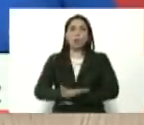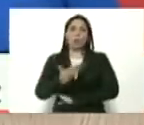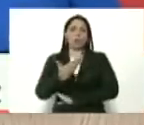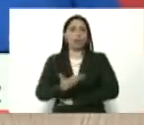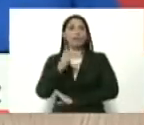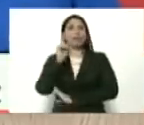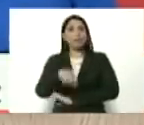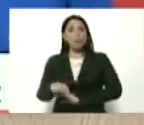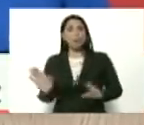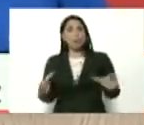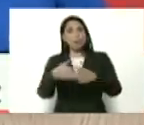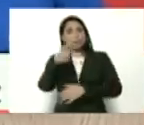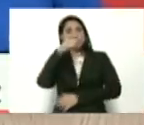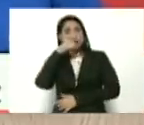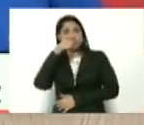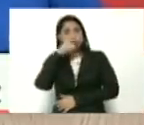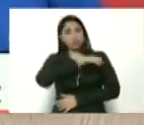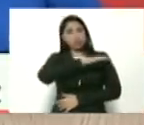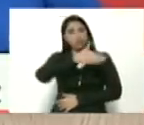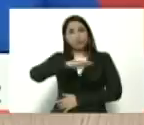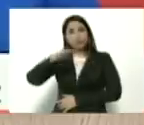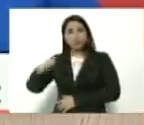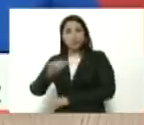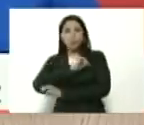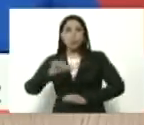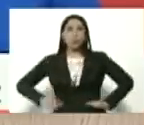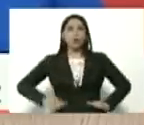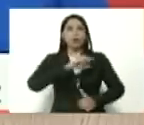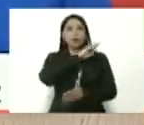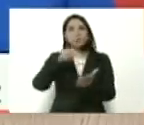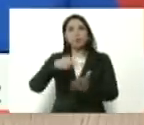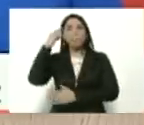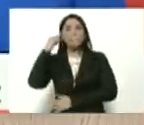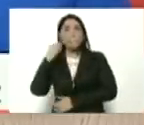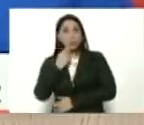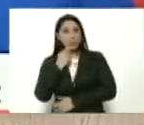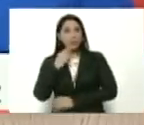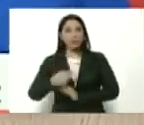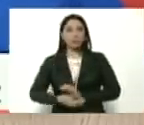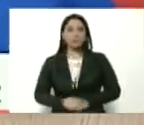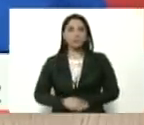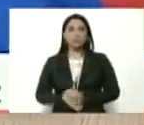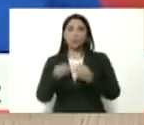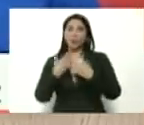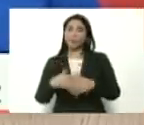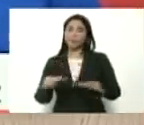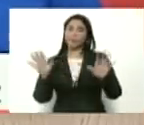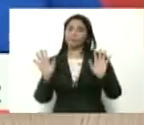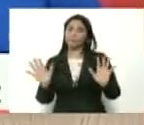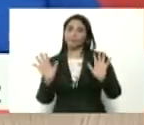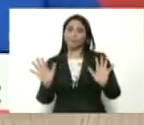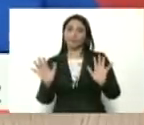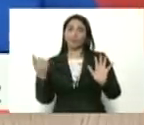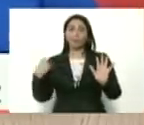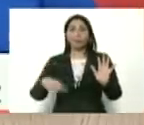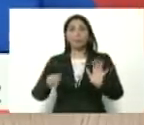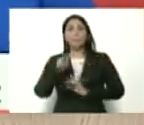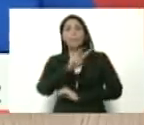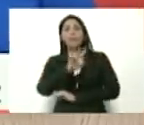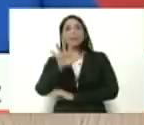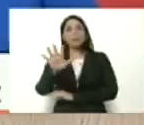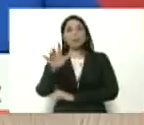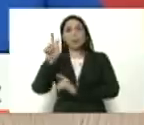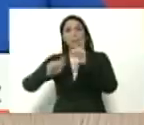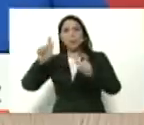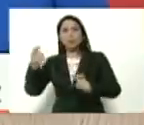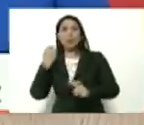con el Comando de Vigilancia Costera de la Guardia Nacional Bolivariana, que bueno, ha llevado que ya tenemos 25 casos